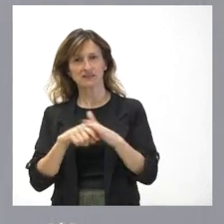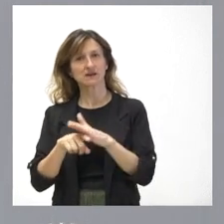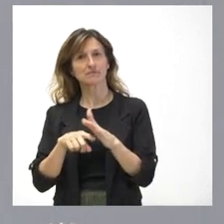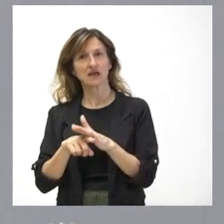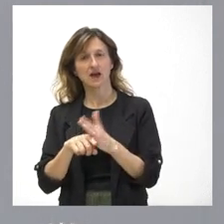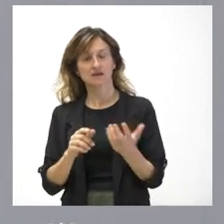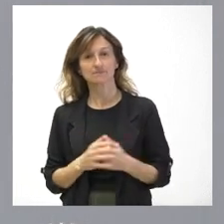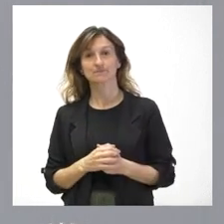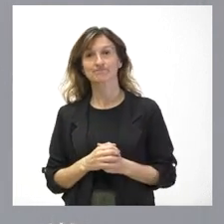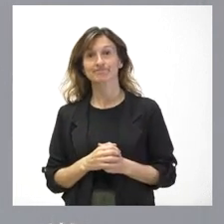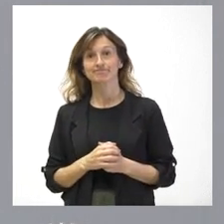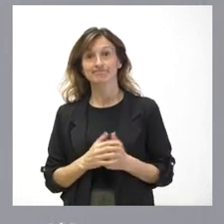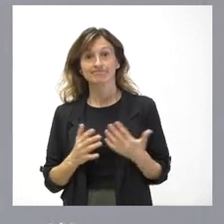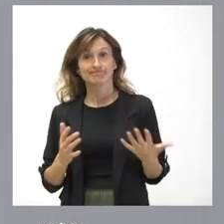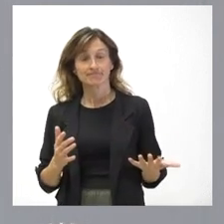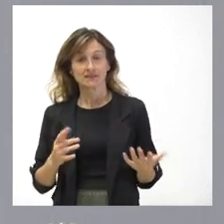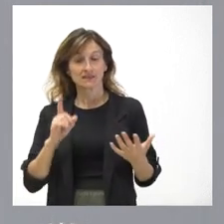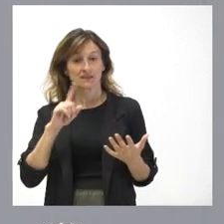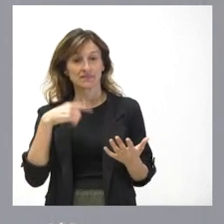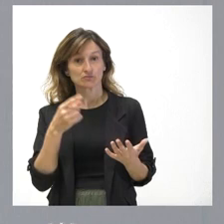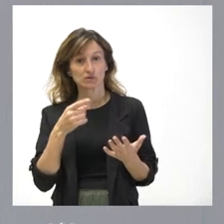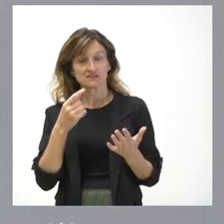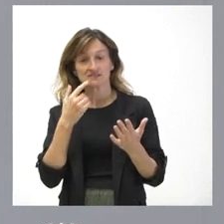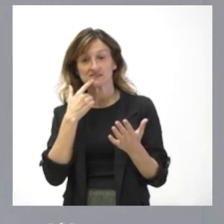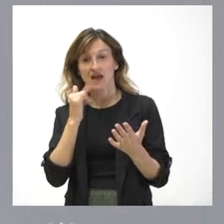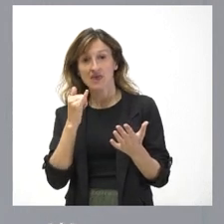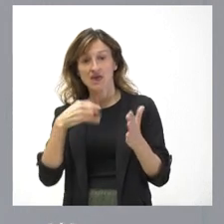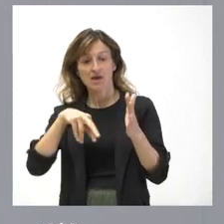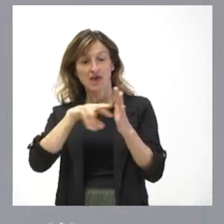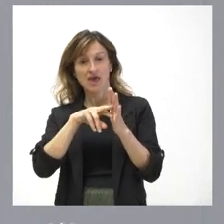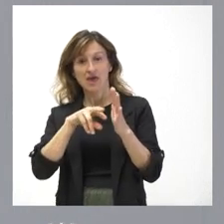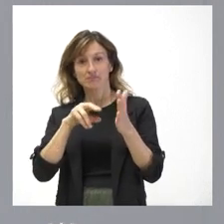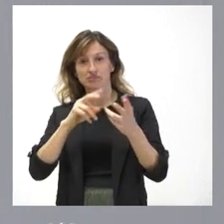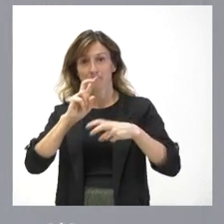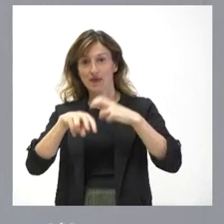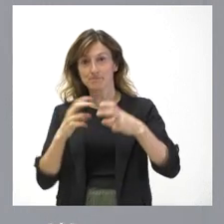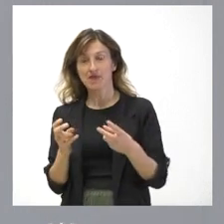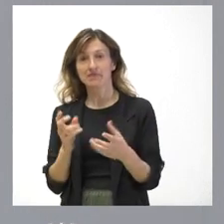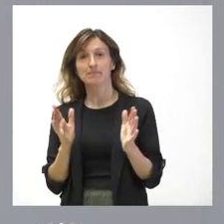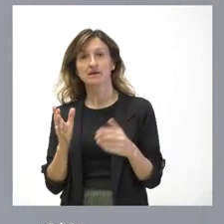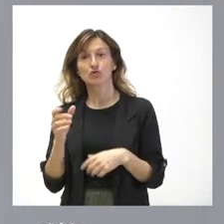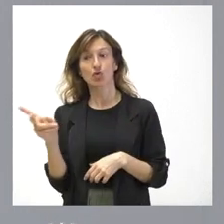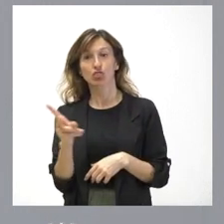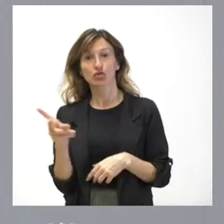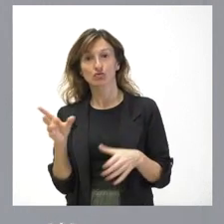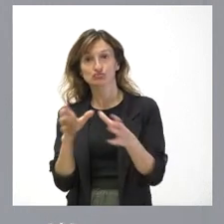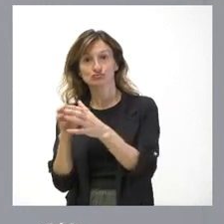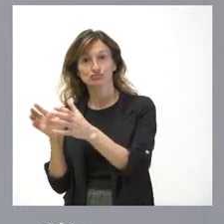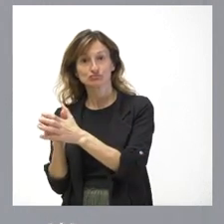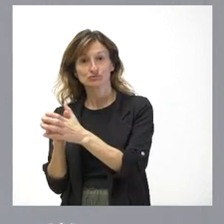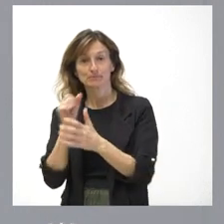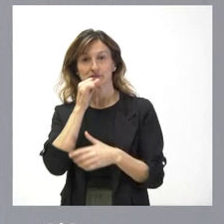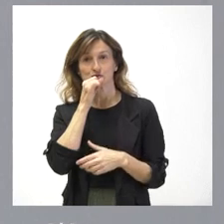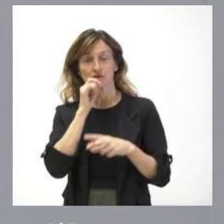iniciativa e hipotéticamente de presentar enmiendas en torno a la misma pero han sido psoe ivox los que han dicho que se